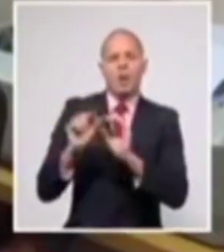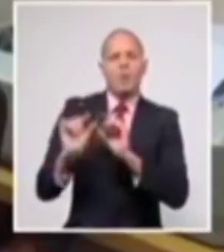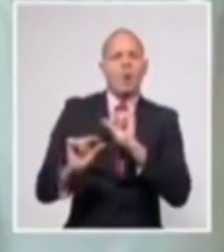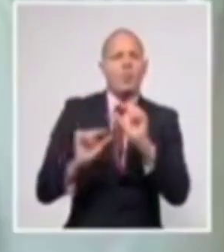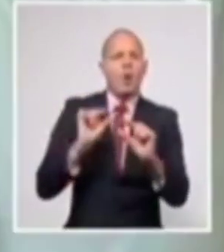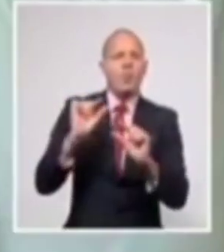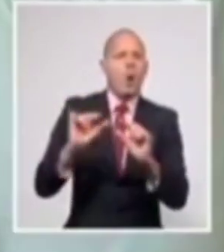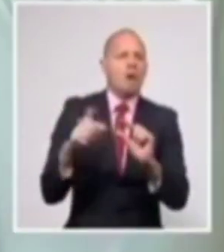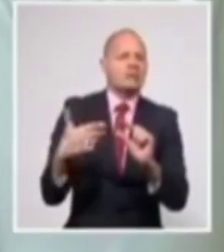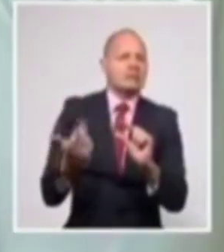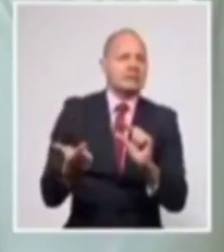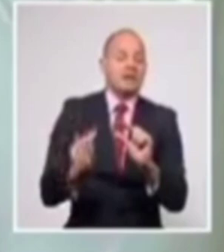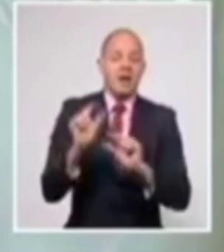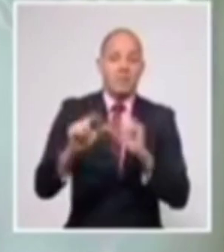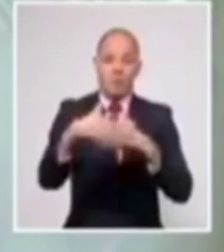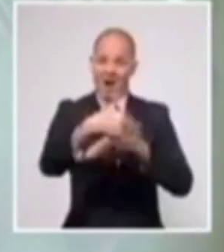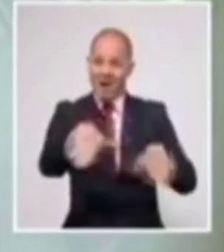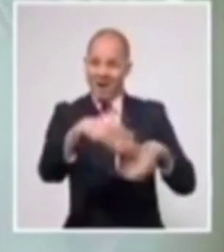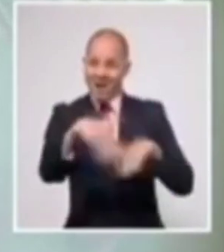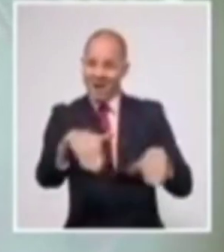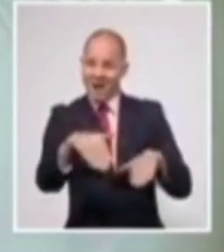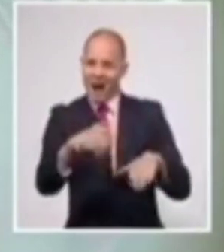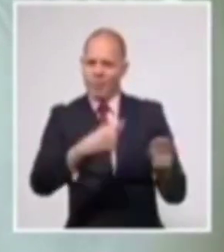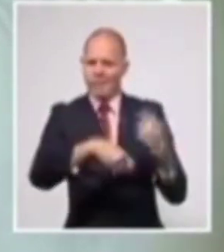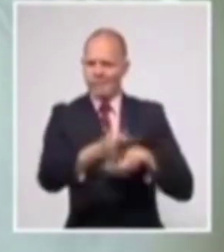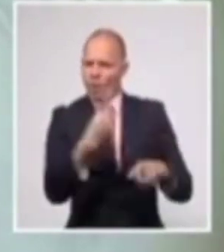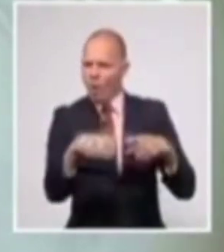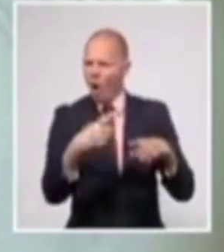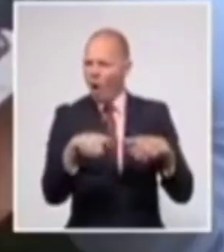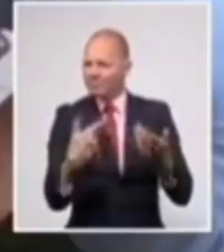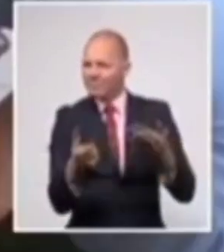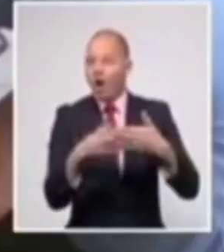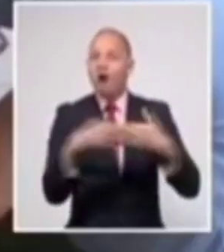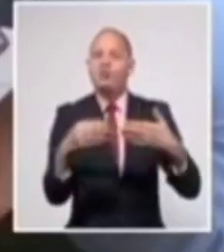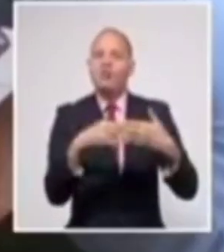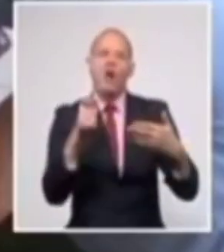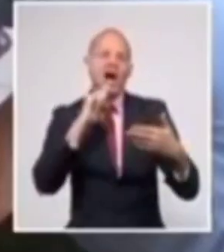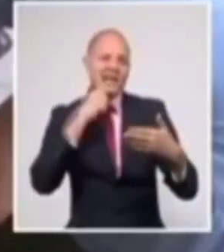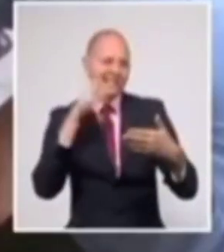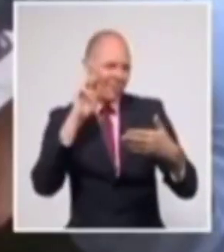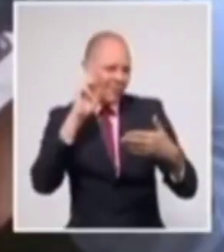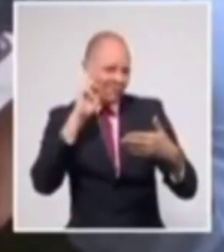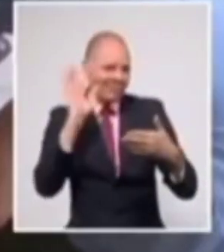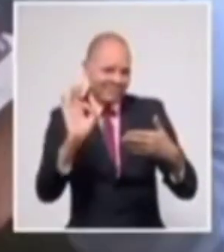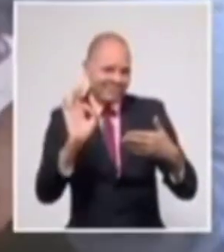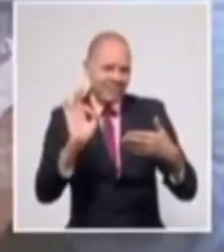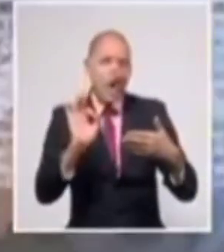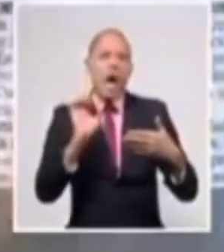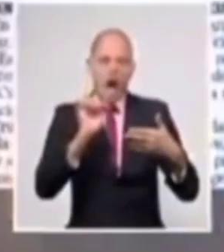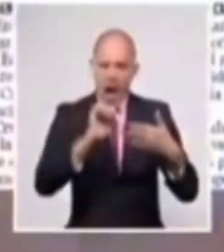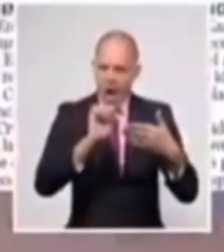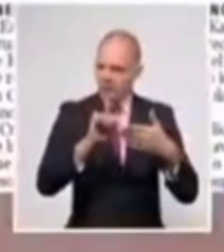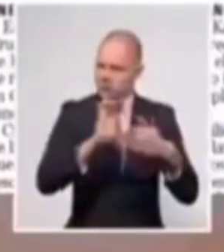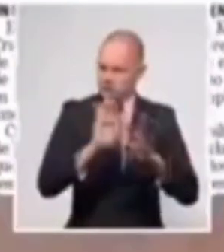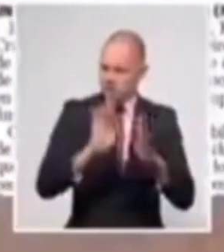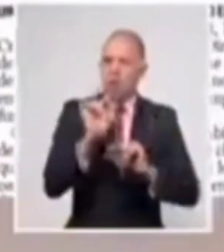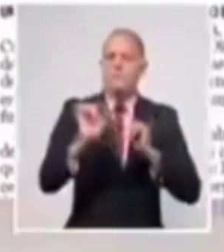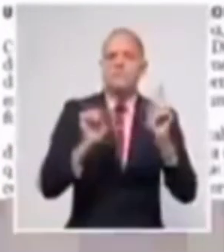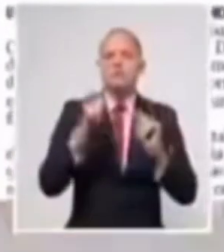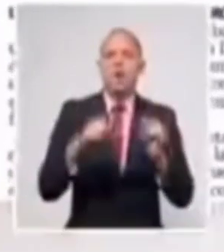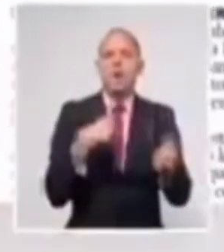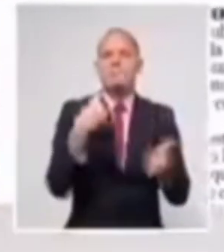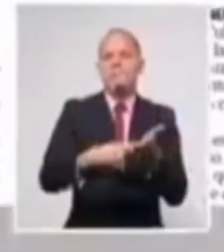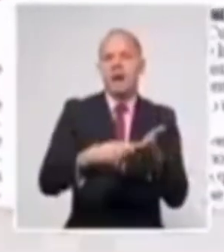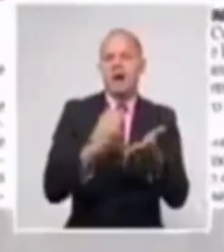facilitó las condiciones para una dolarización de facto manifestada en el mercado informal cuando el dólar asumió las funciones dinerarias del